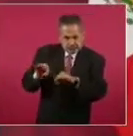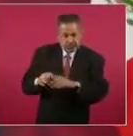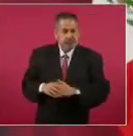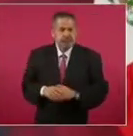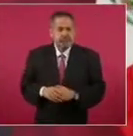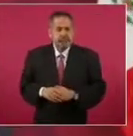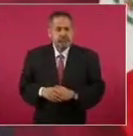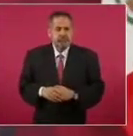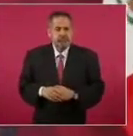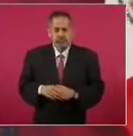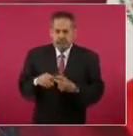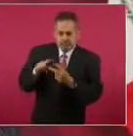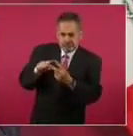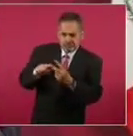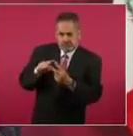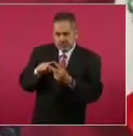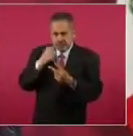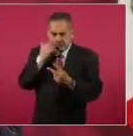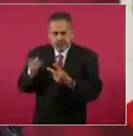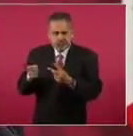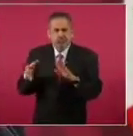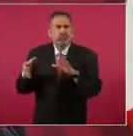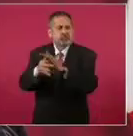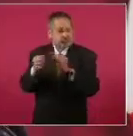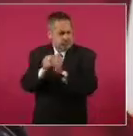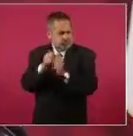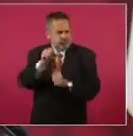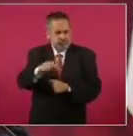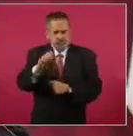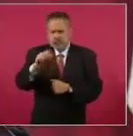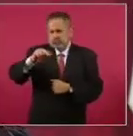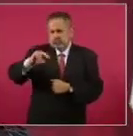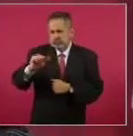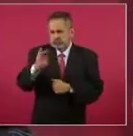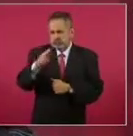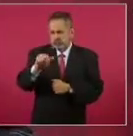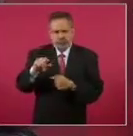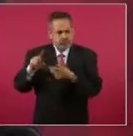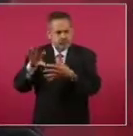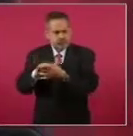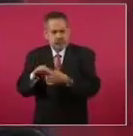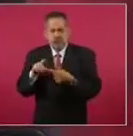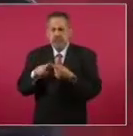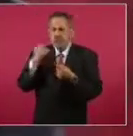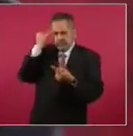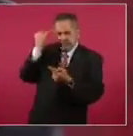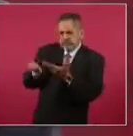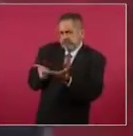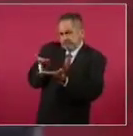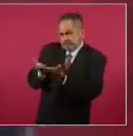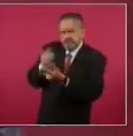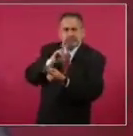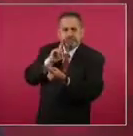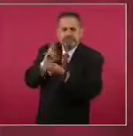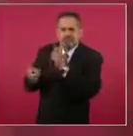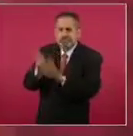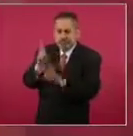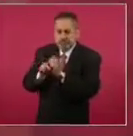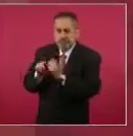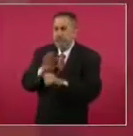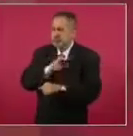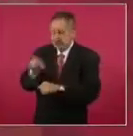en dos sentidos, también vinculados al agua. Una propuesta es de que me